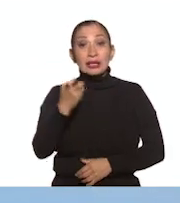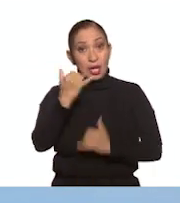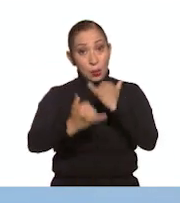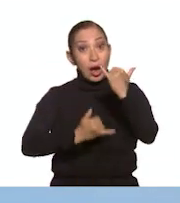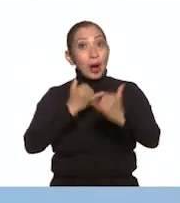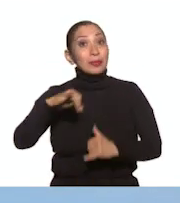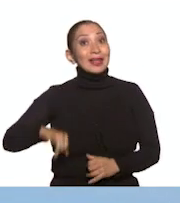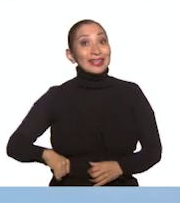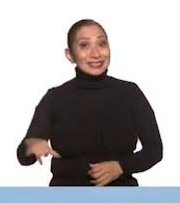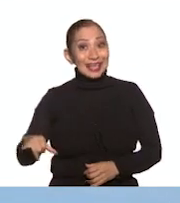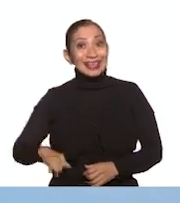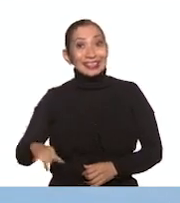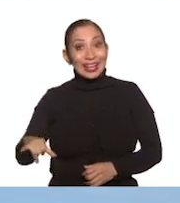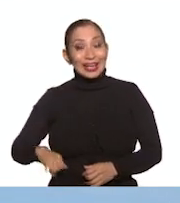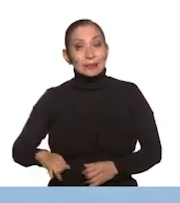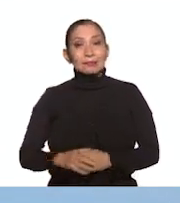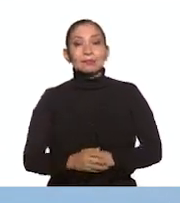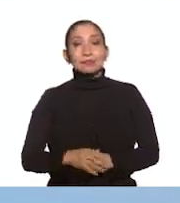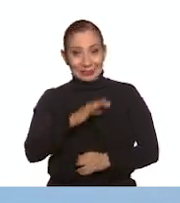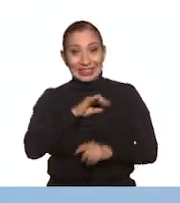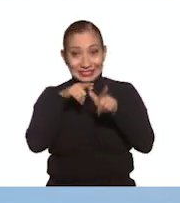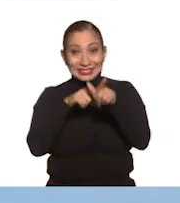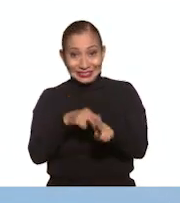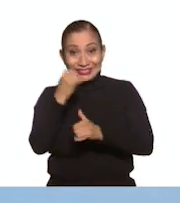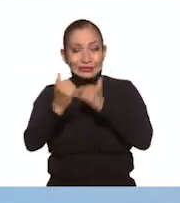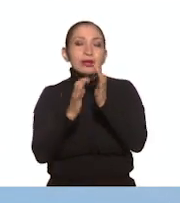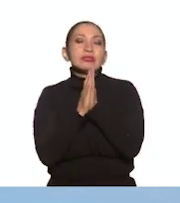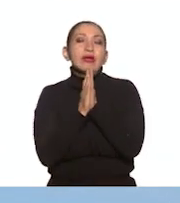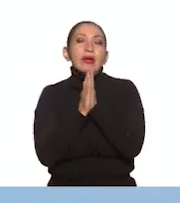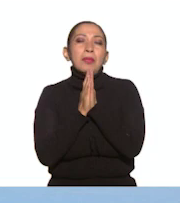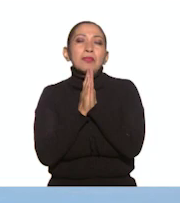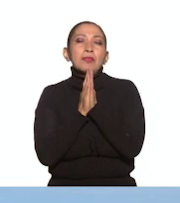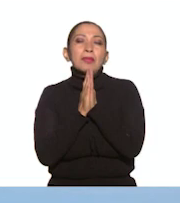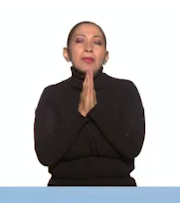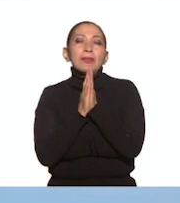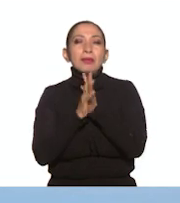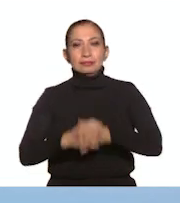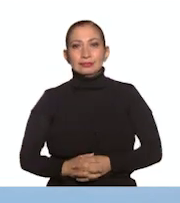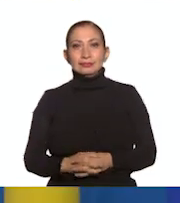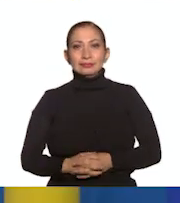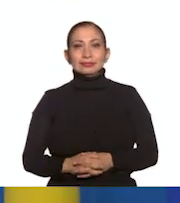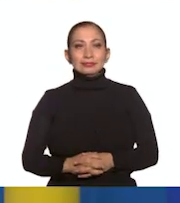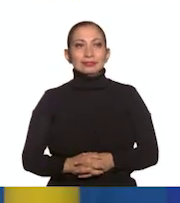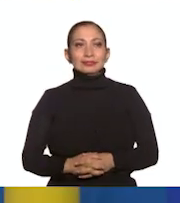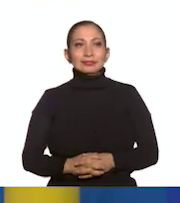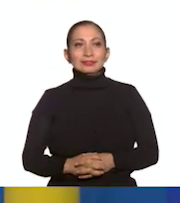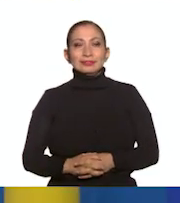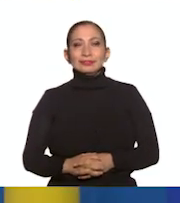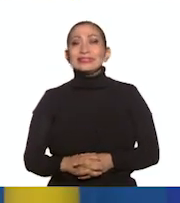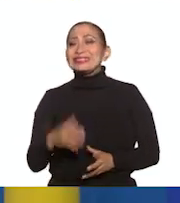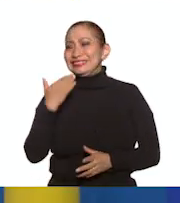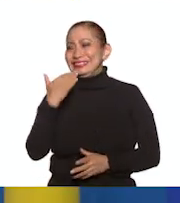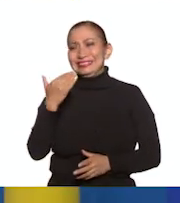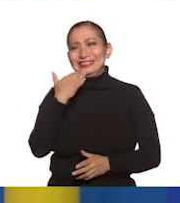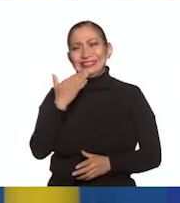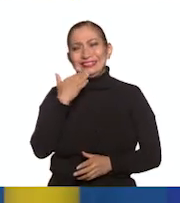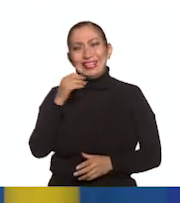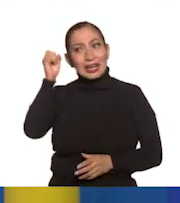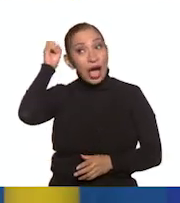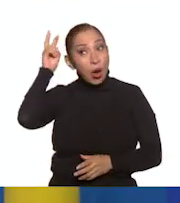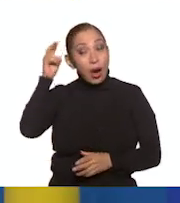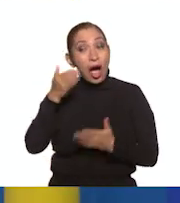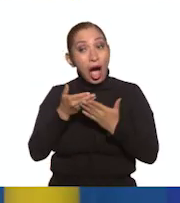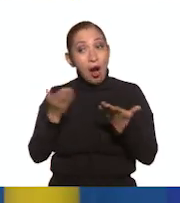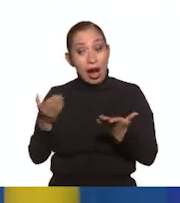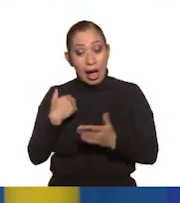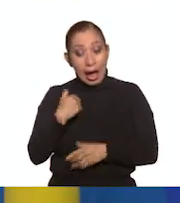muy interesante. Ay, ¿podemos seguir jugando así? Por favor. Está bien, Raulito. Pero ahora,